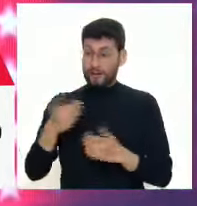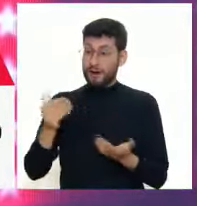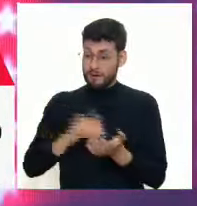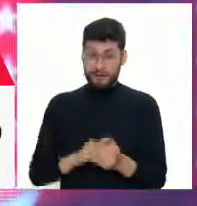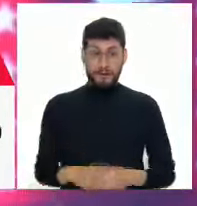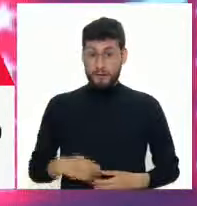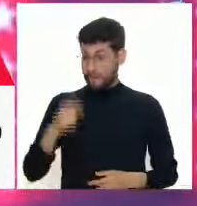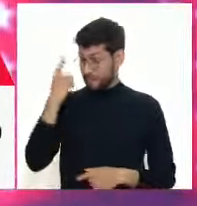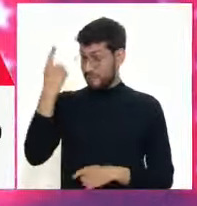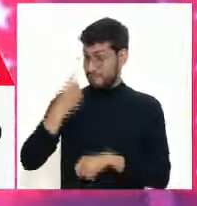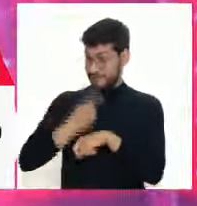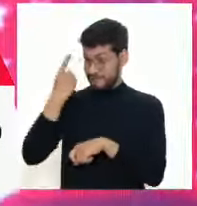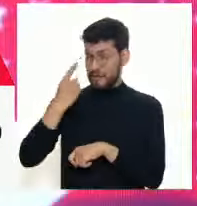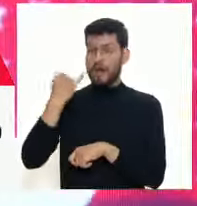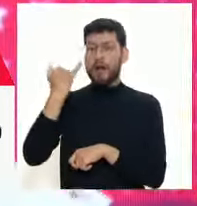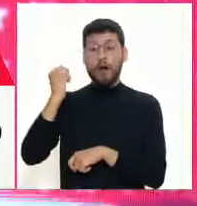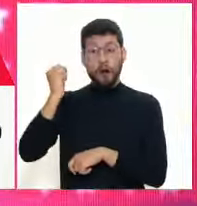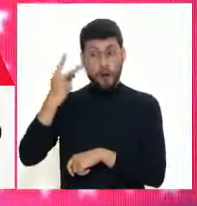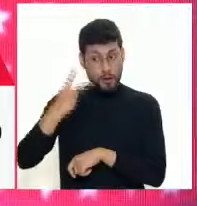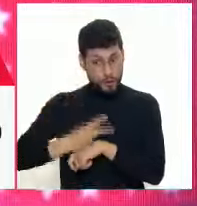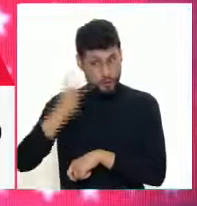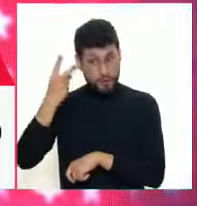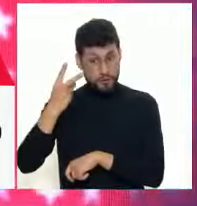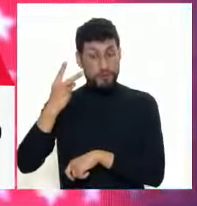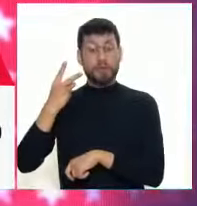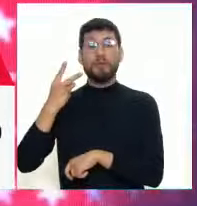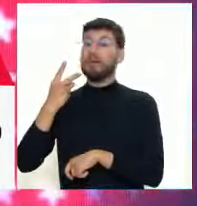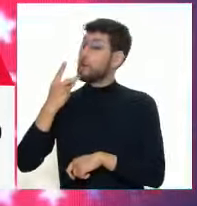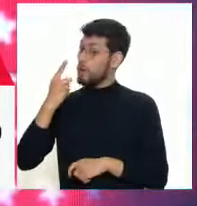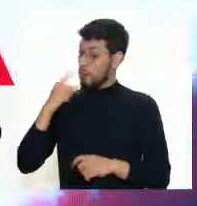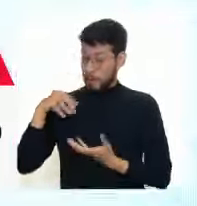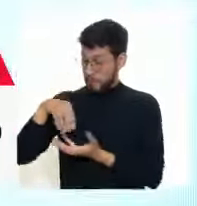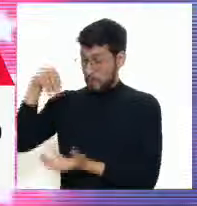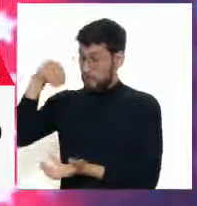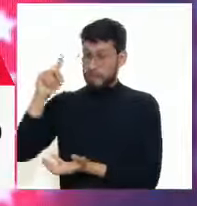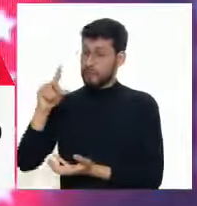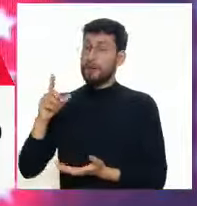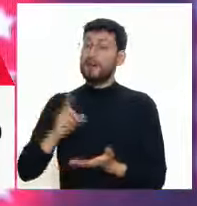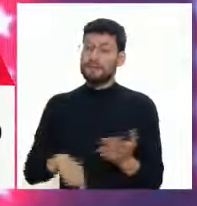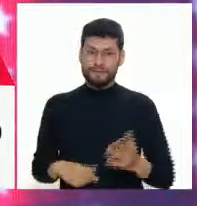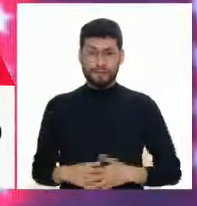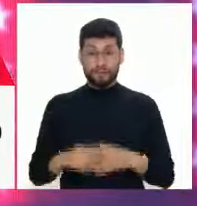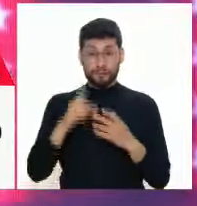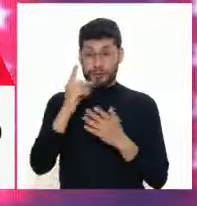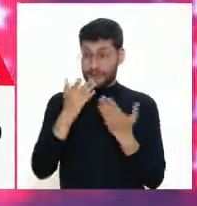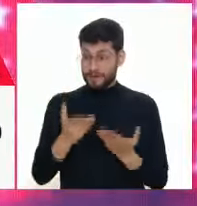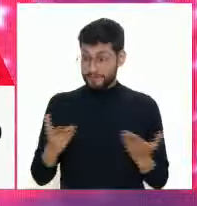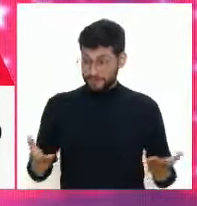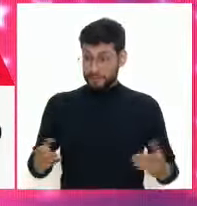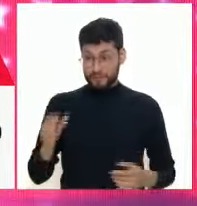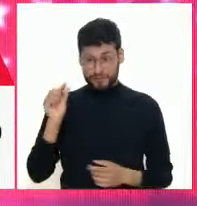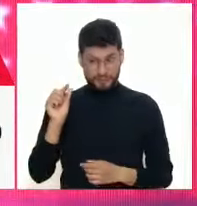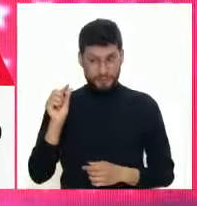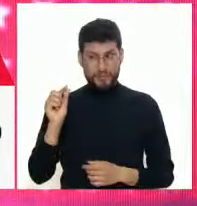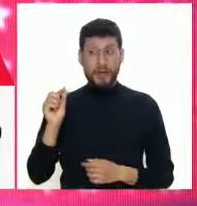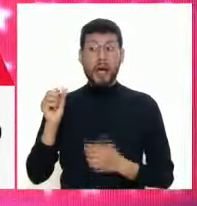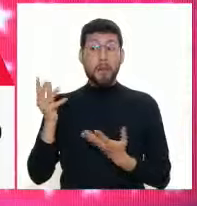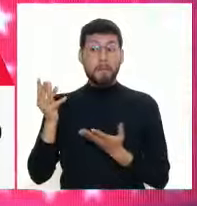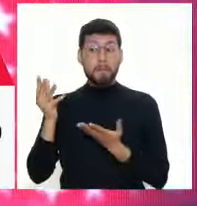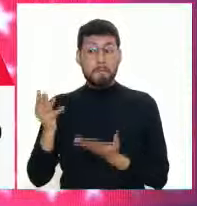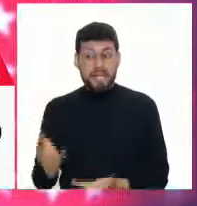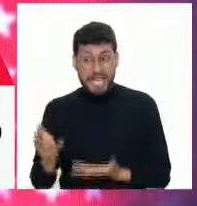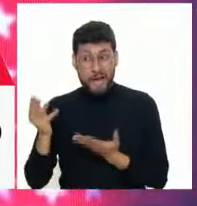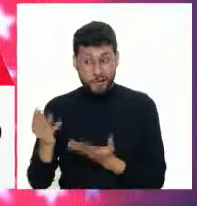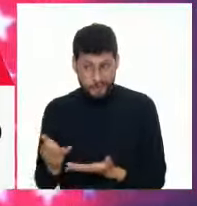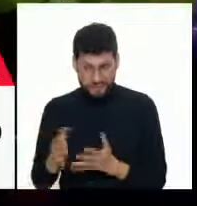Ya lo vieron una. Lo haré una segunda vez, ya no con un pañuelo, sino con un objeto un poco más